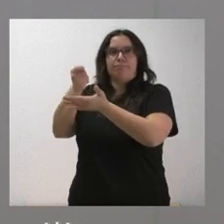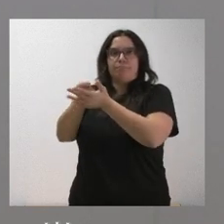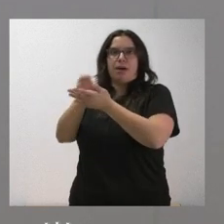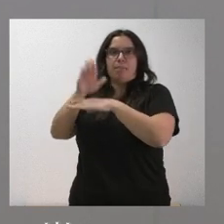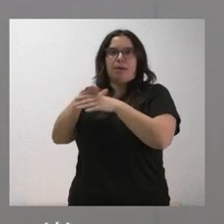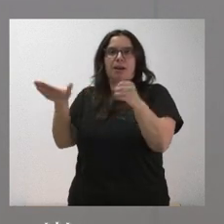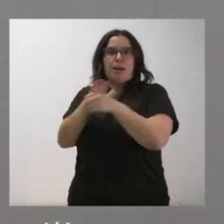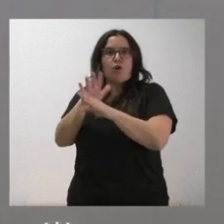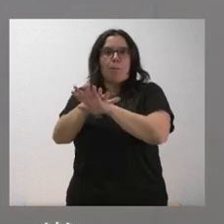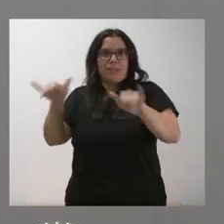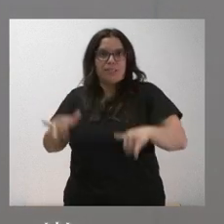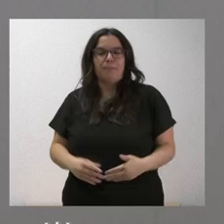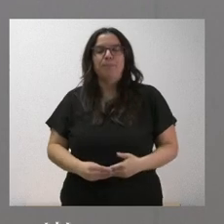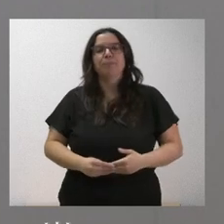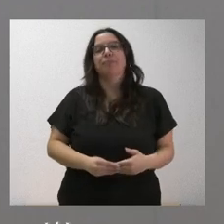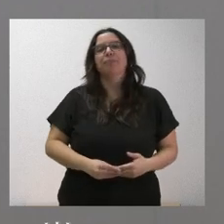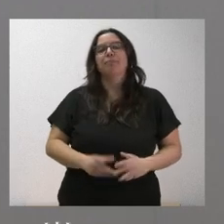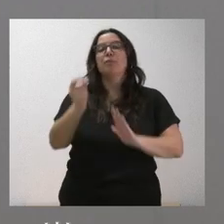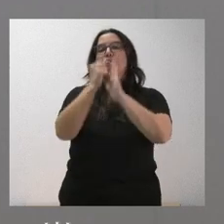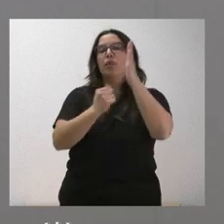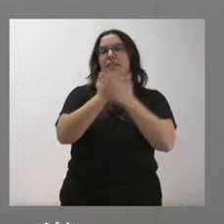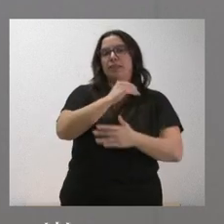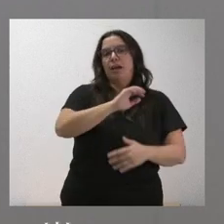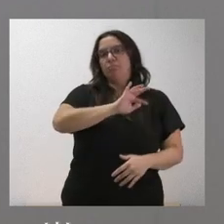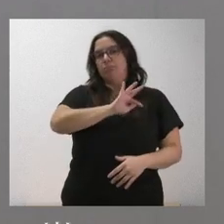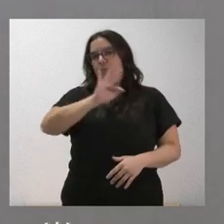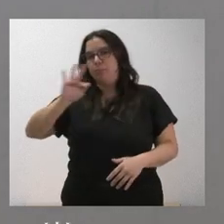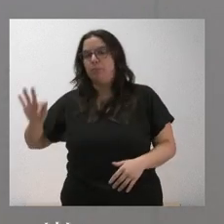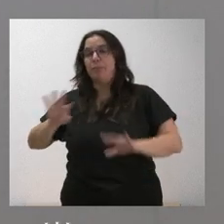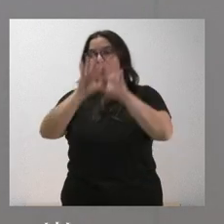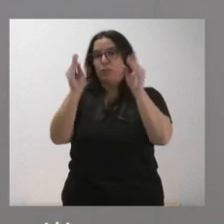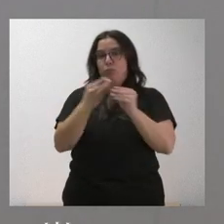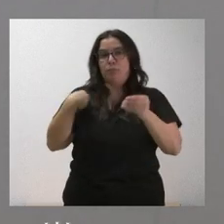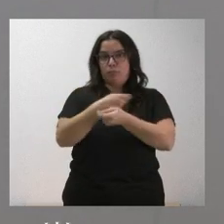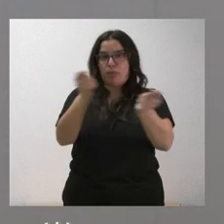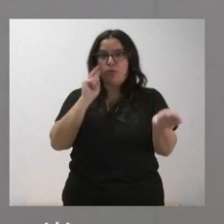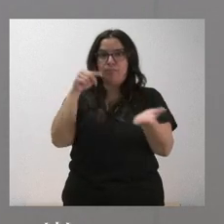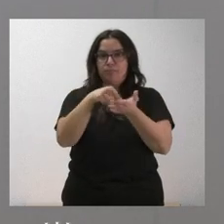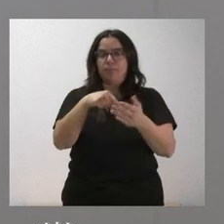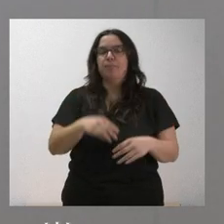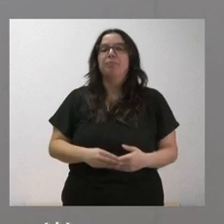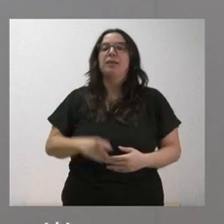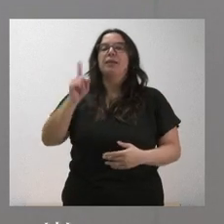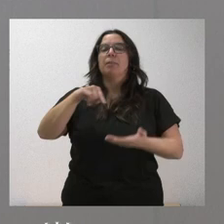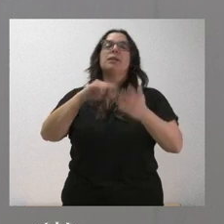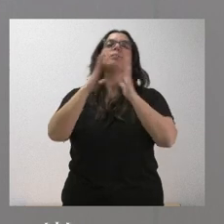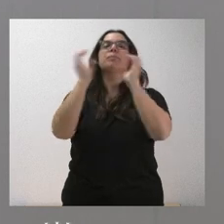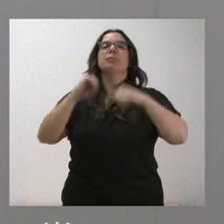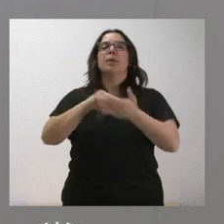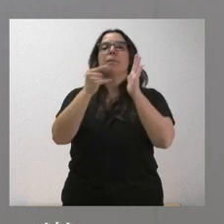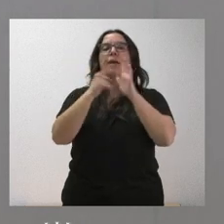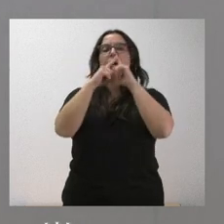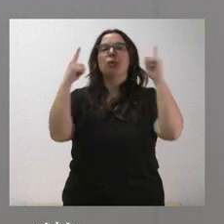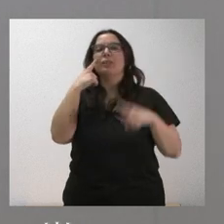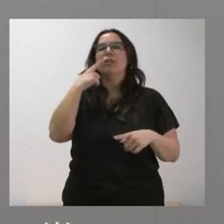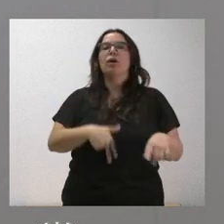siguiendo con el contenido orden del día y del resumen que tiene ustedes a su disposición se ha aprobado el plan anual de actuación de la inspección general de servicios